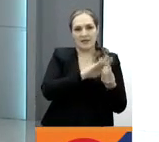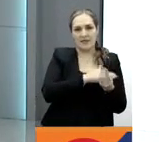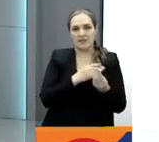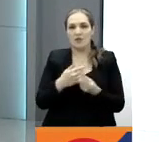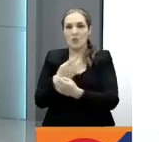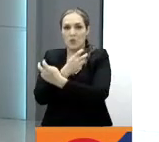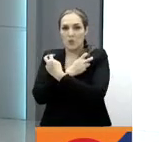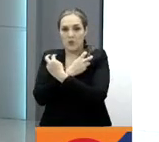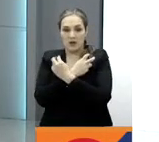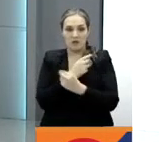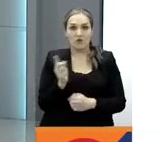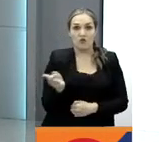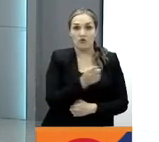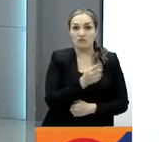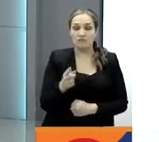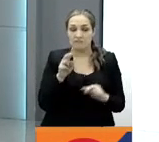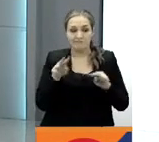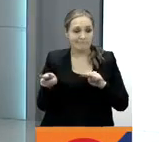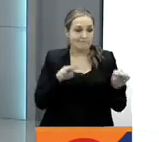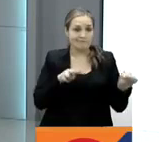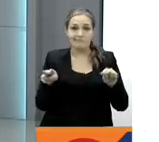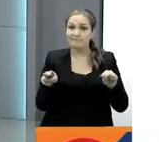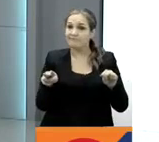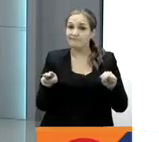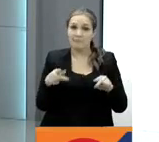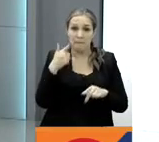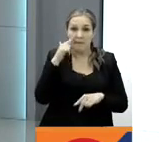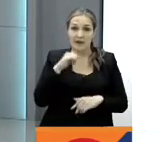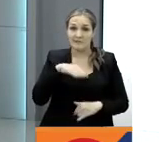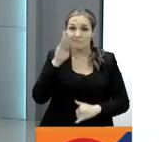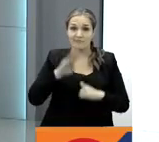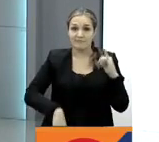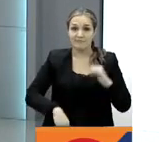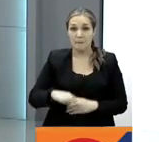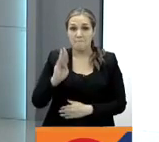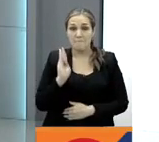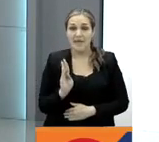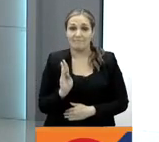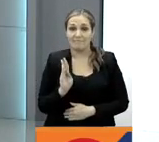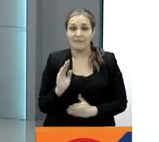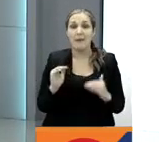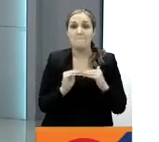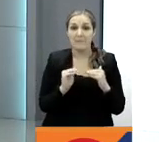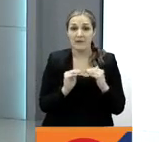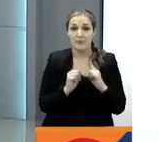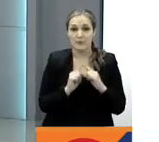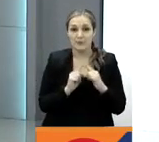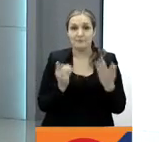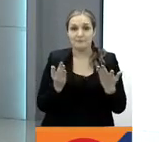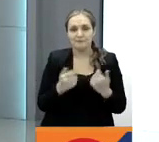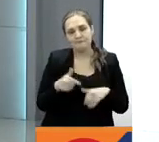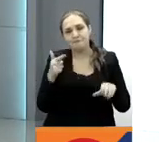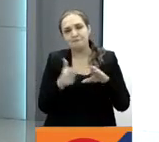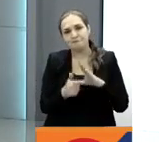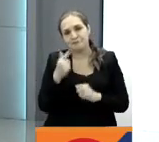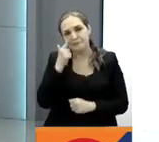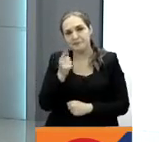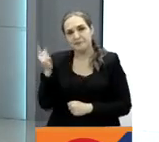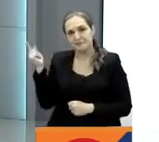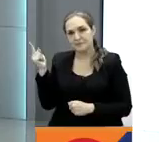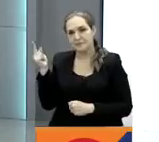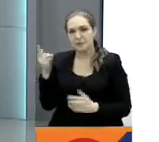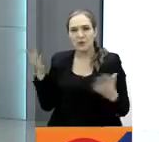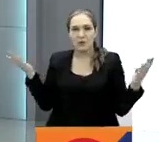que sigue confirmando cada jornada su destino a la B, empataron a un gol. Aquí están los tantos, vámonos con las acciones y nos